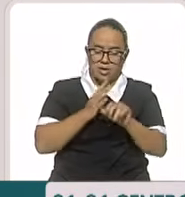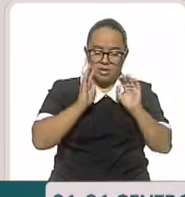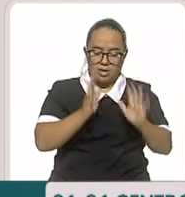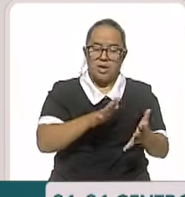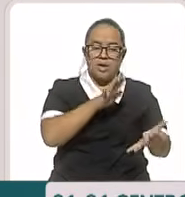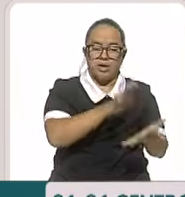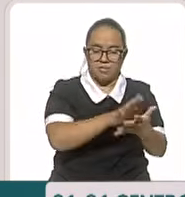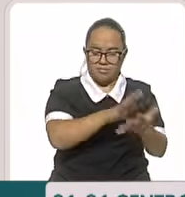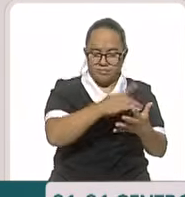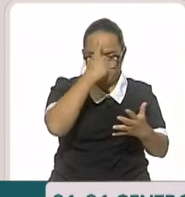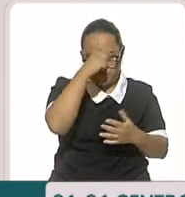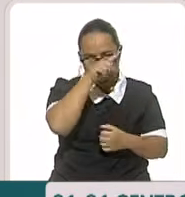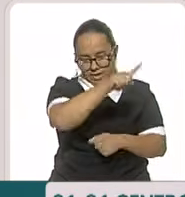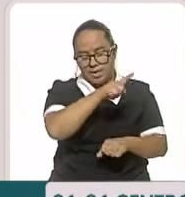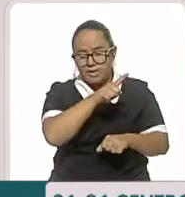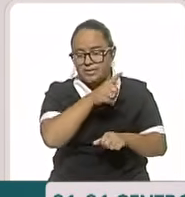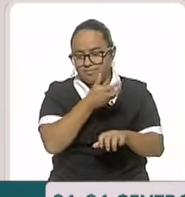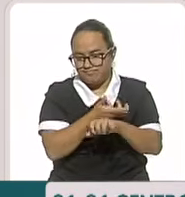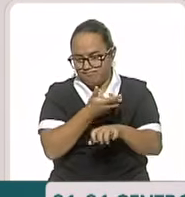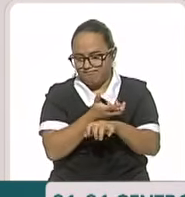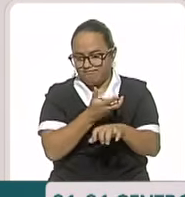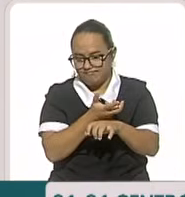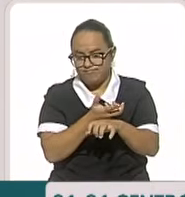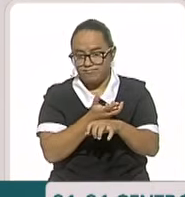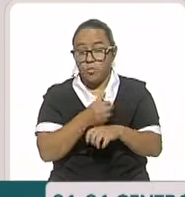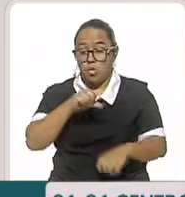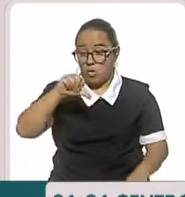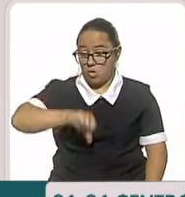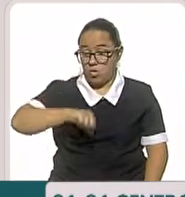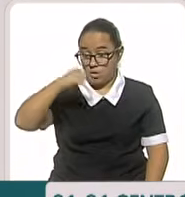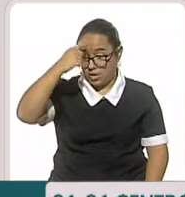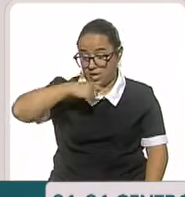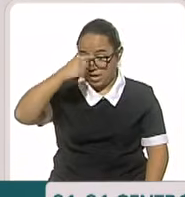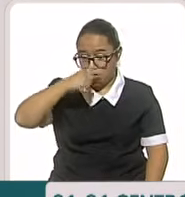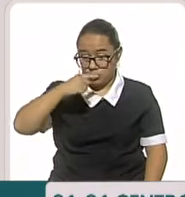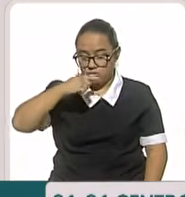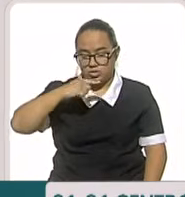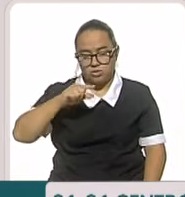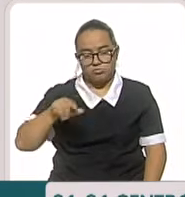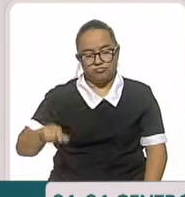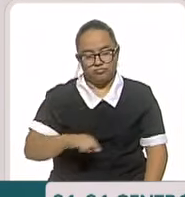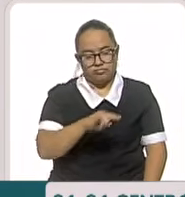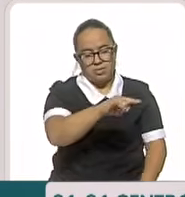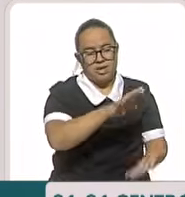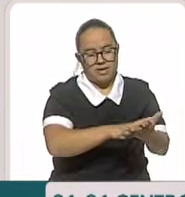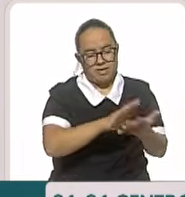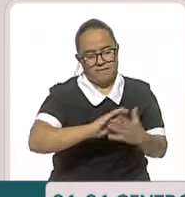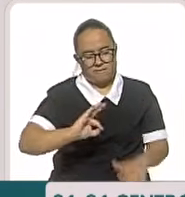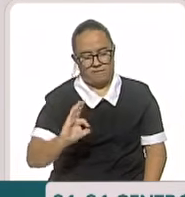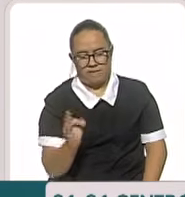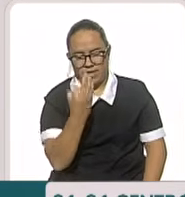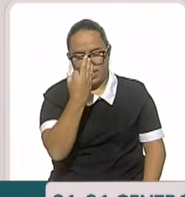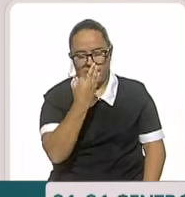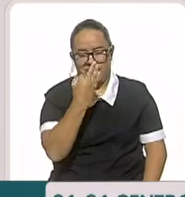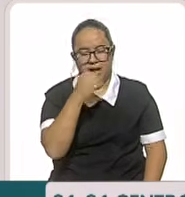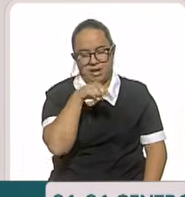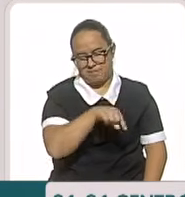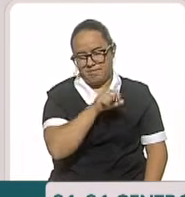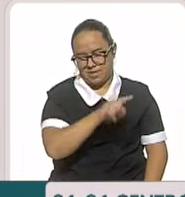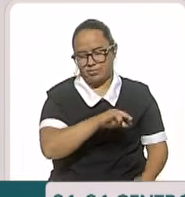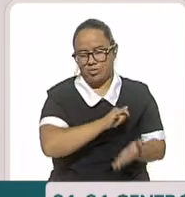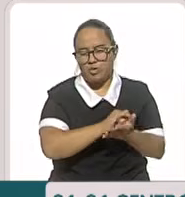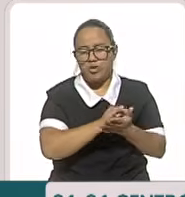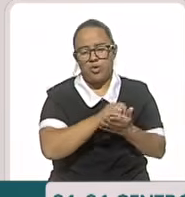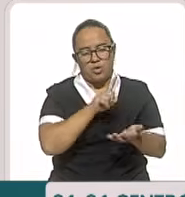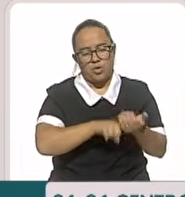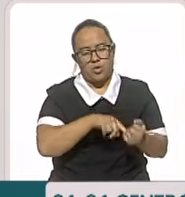sistema penitenciario de los Estados Unidos. Se espera que esta misma noche sea enviado a la prisión federal aquí en Nueva York, que se